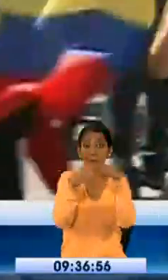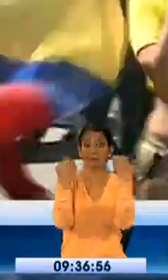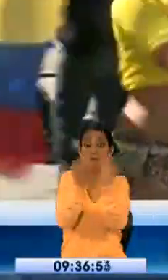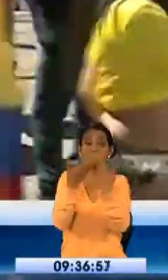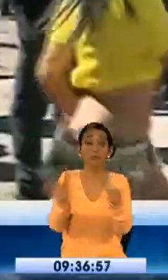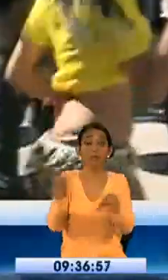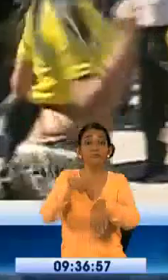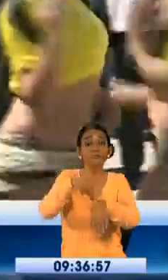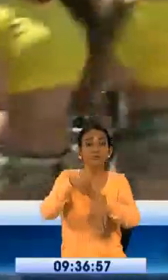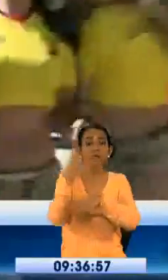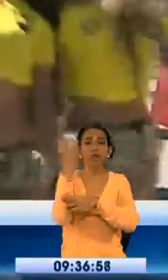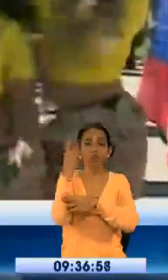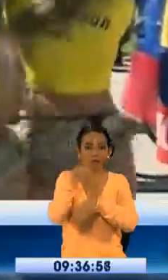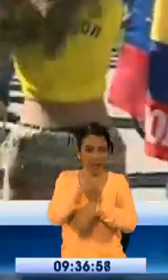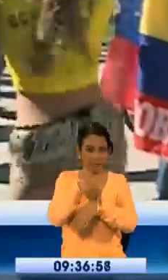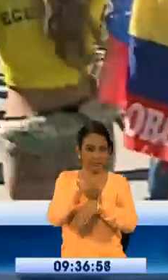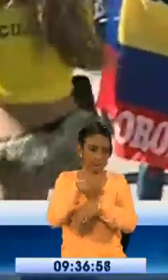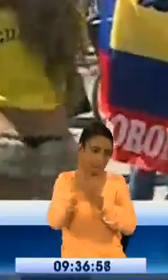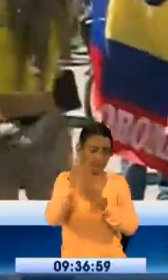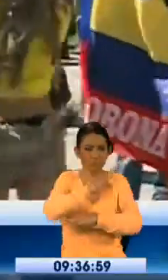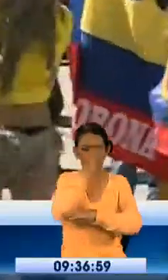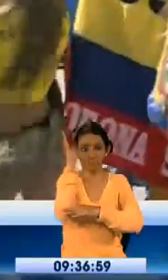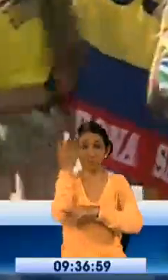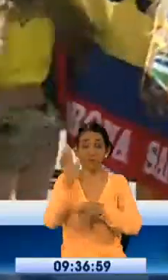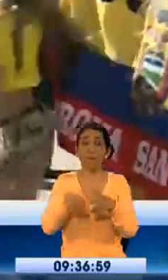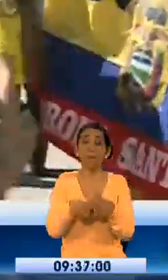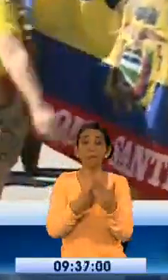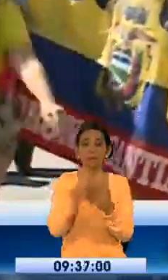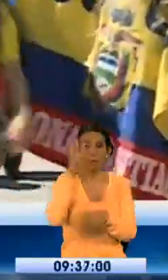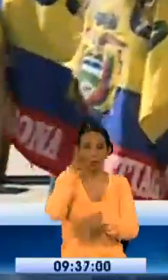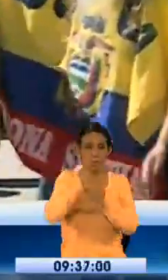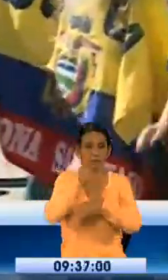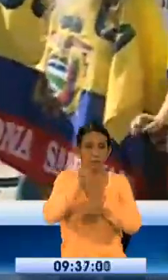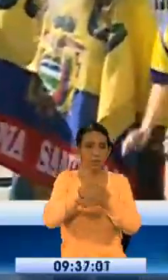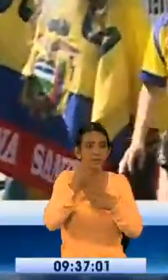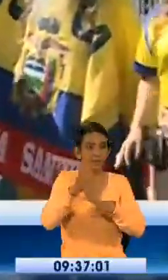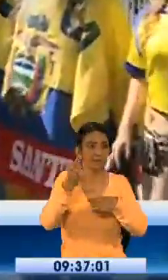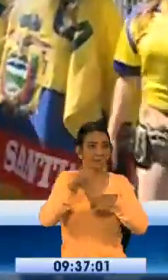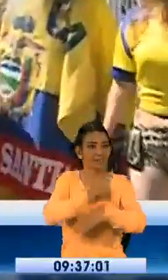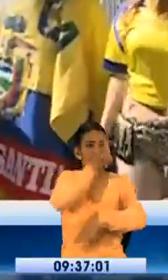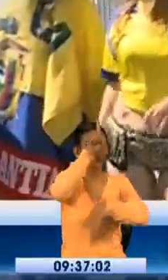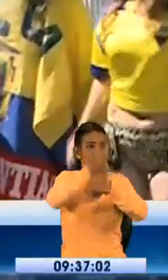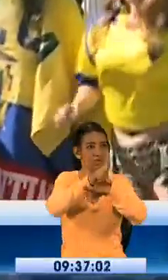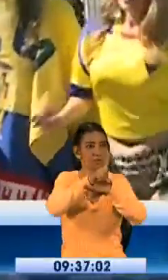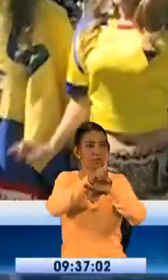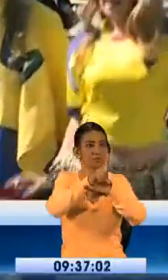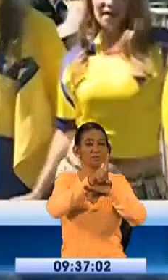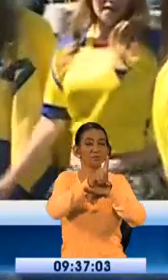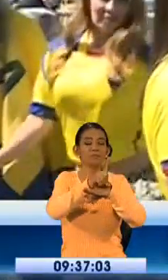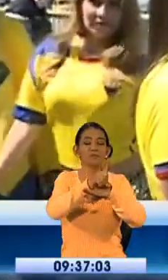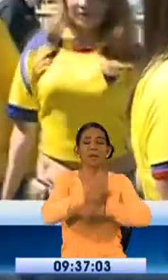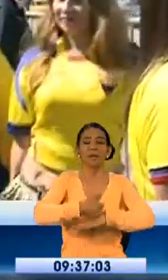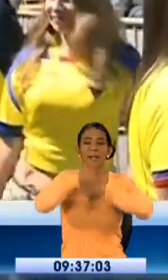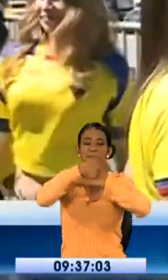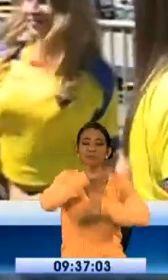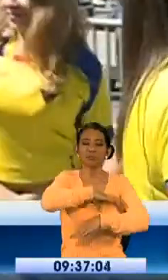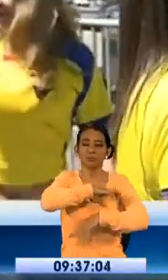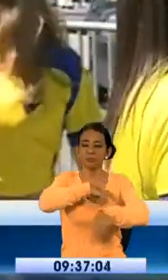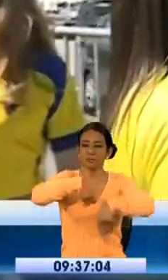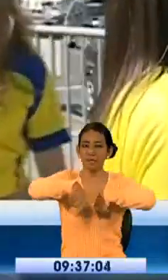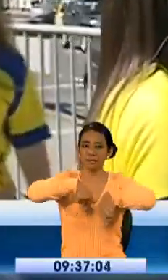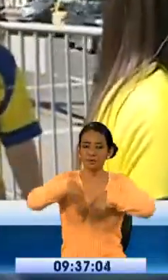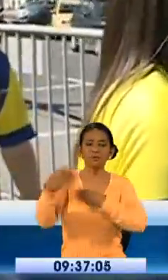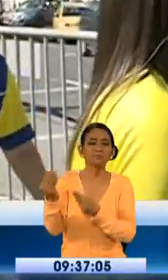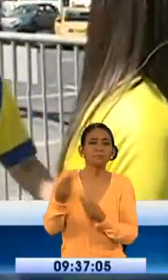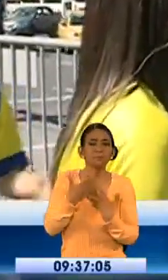abrirán a las 12 del día y obviamente el juego iniciará a las 4 de la tarde. Estoy con el director de operaciones de la Agencia Metropolitana de Tránsito para que nos